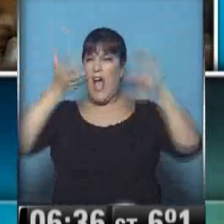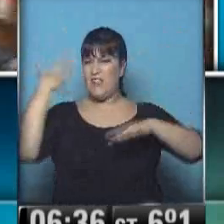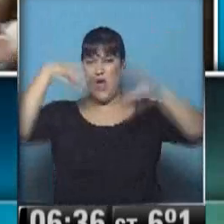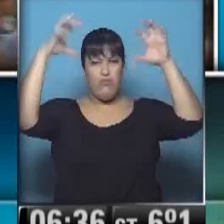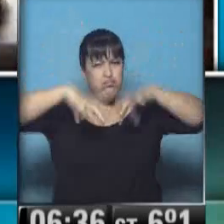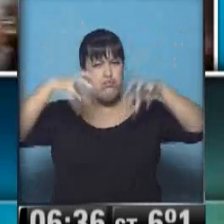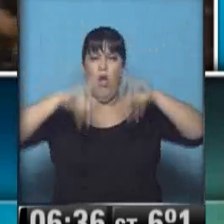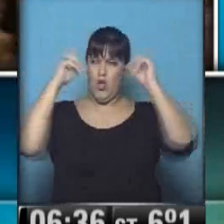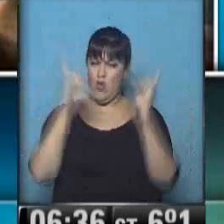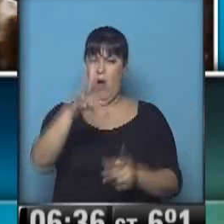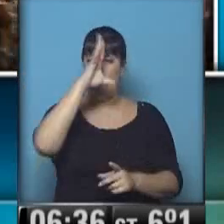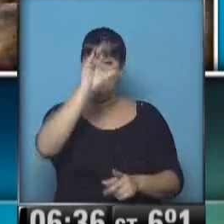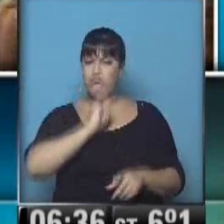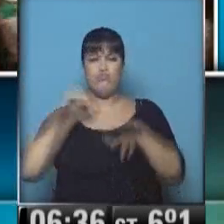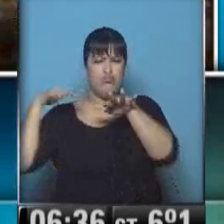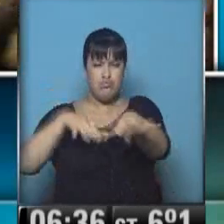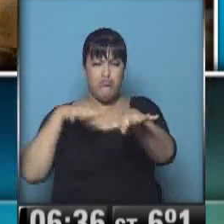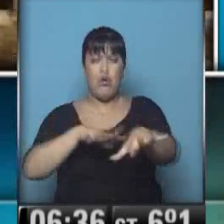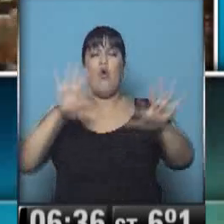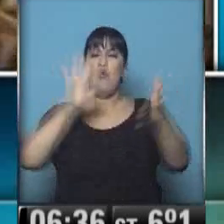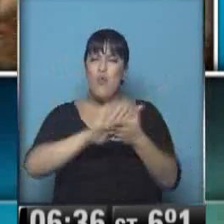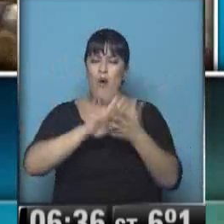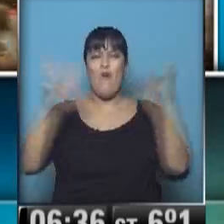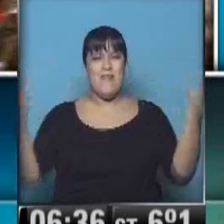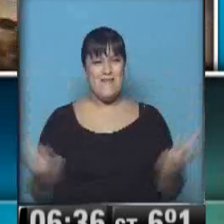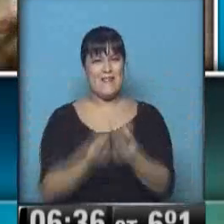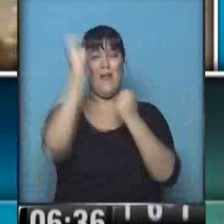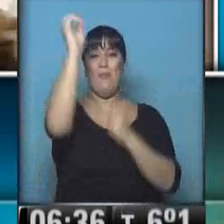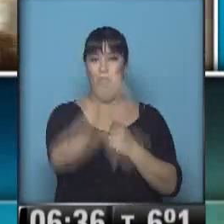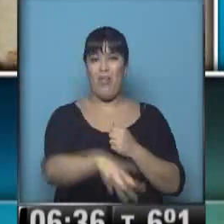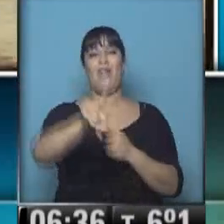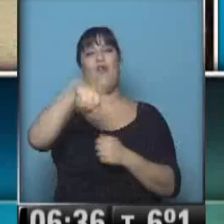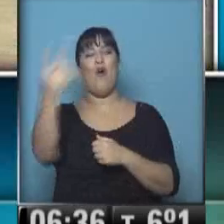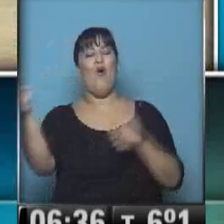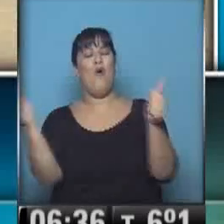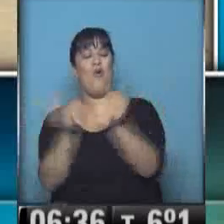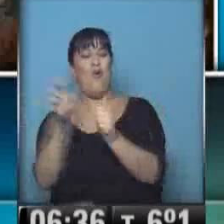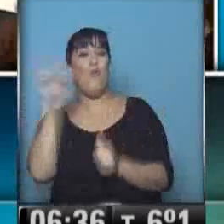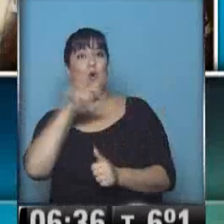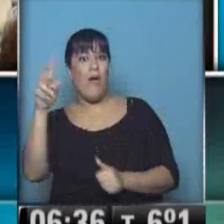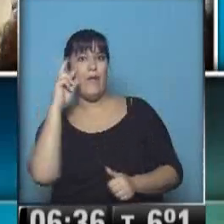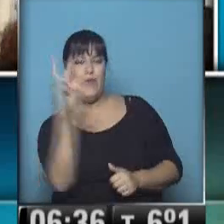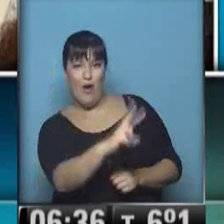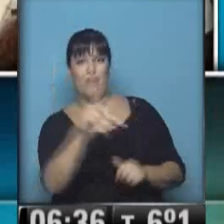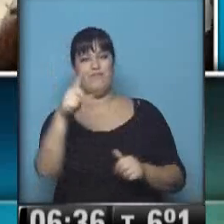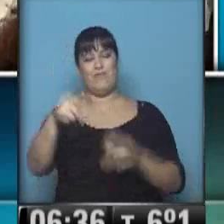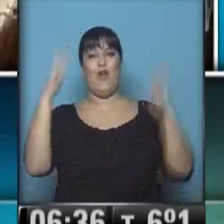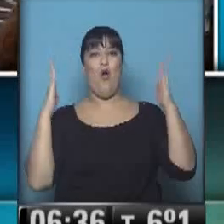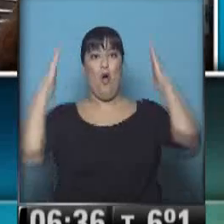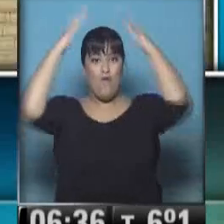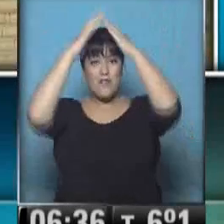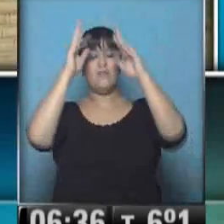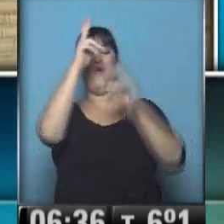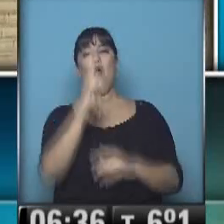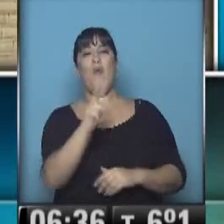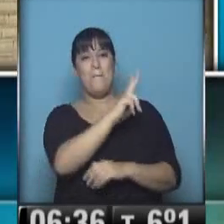celebraron con rezos un nuevo aniversario de la aparición de la Virgen ante Gladys Mota. El obispo Héctor Cardelli ofreció la misa en el